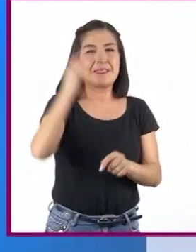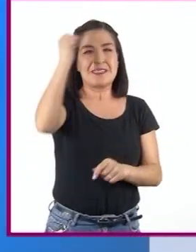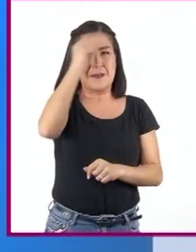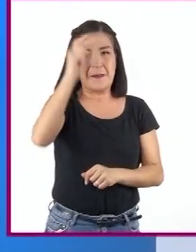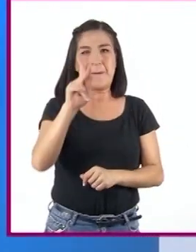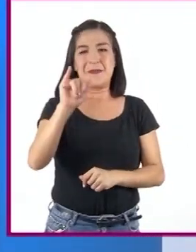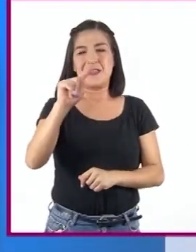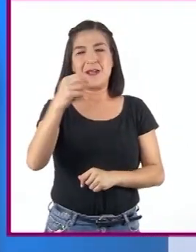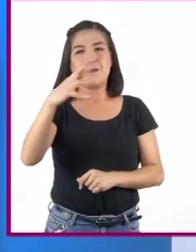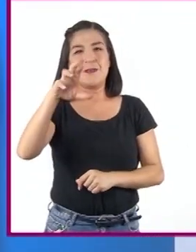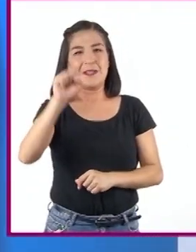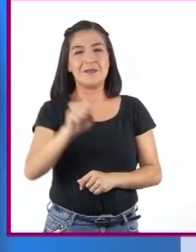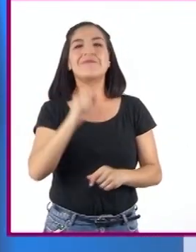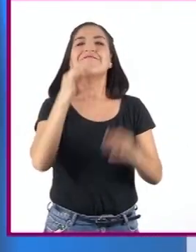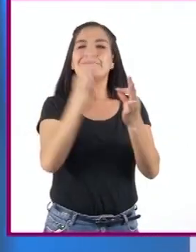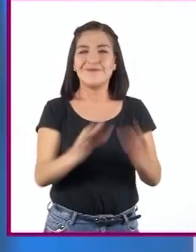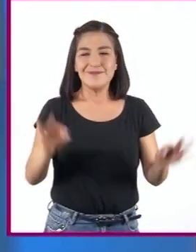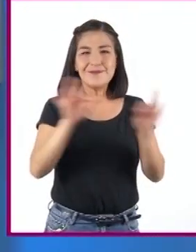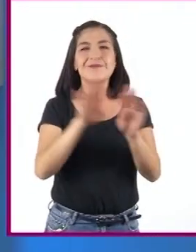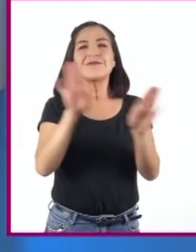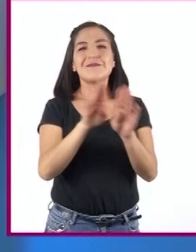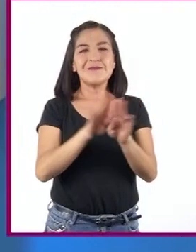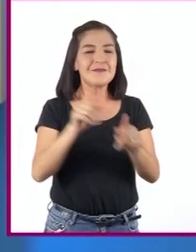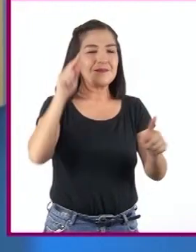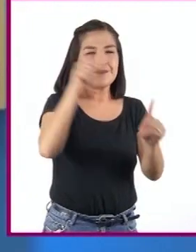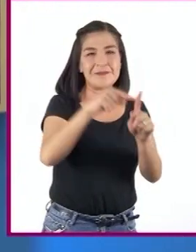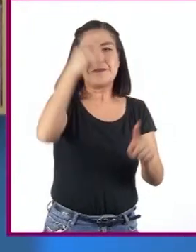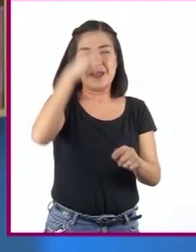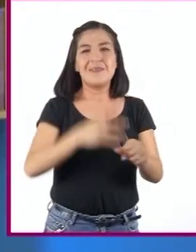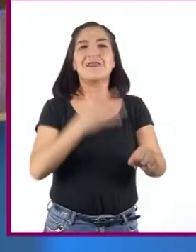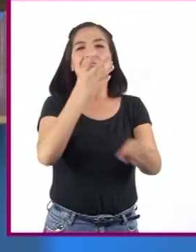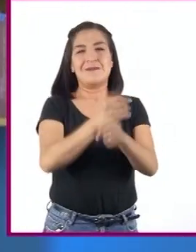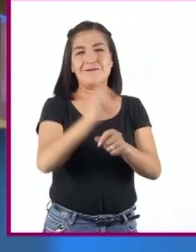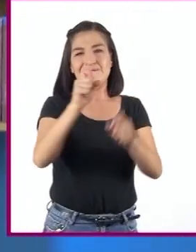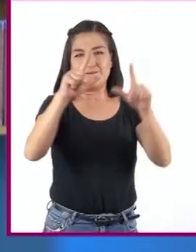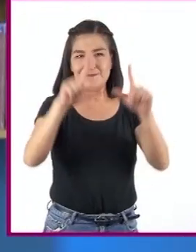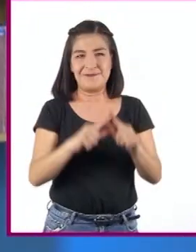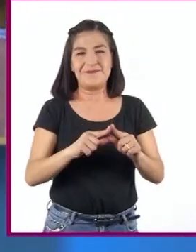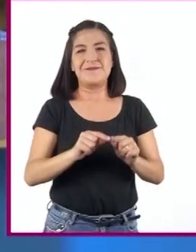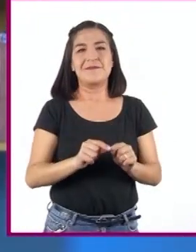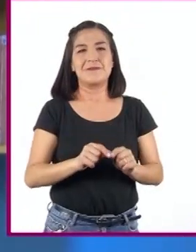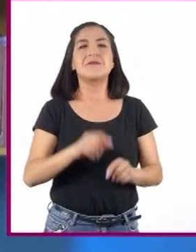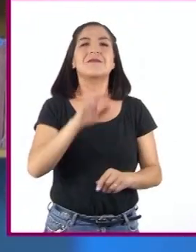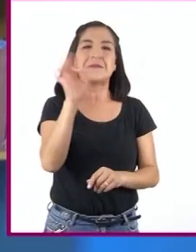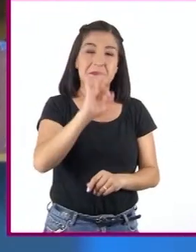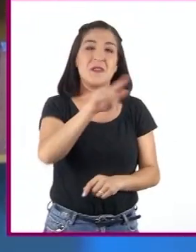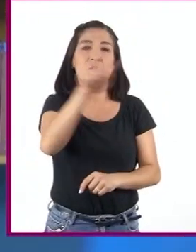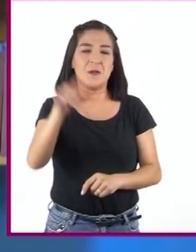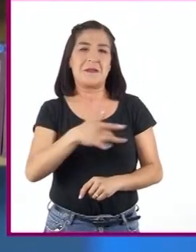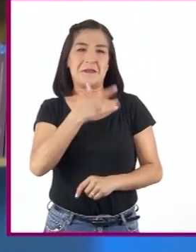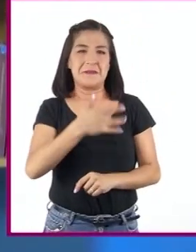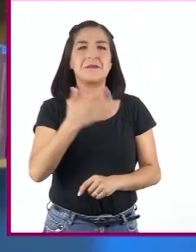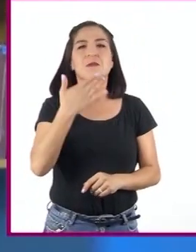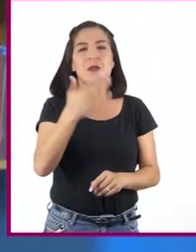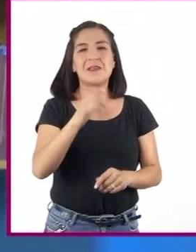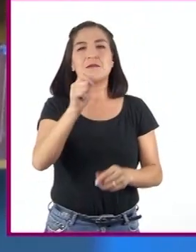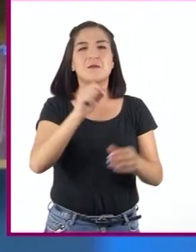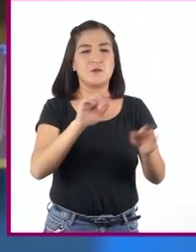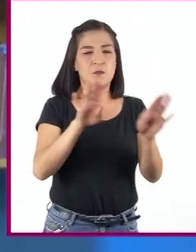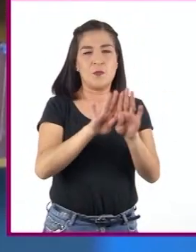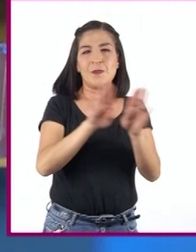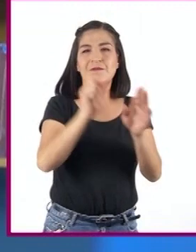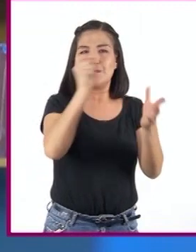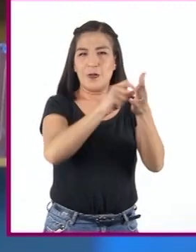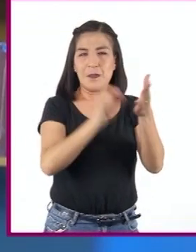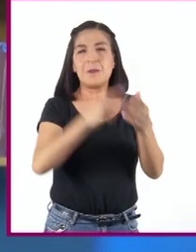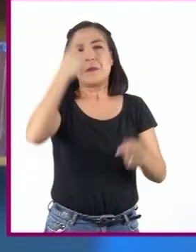ser considerado como una importante opción para acceder a la solución. Sería conveniente que elaboren un prontuario que